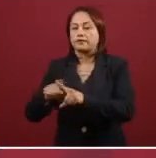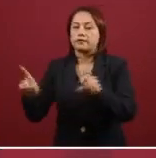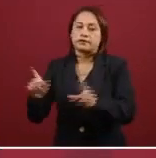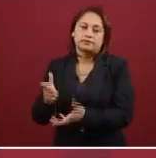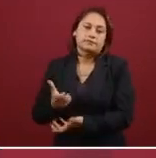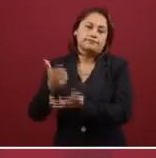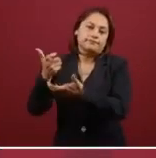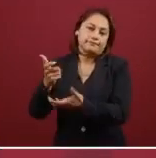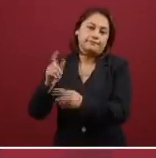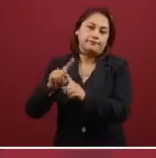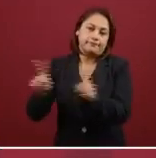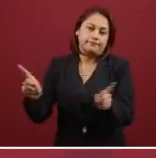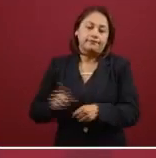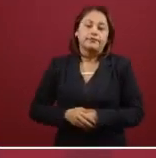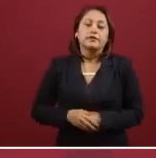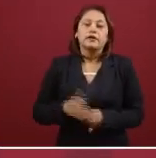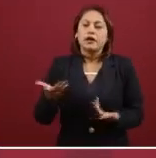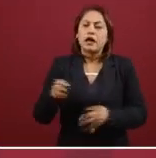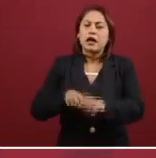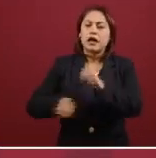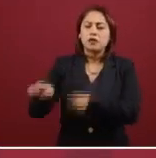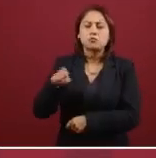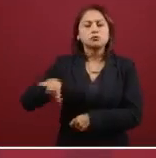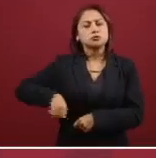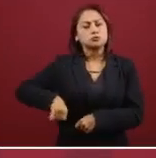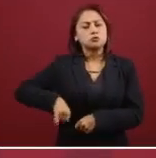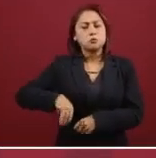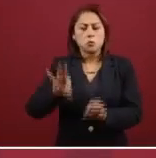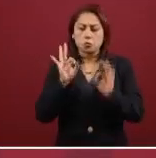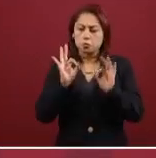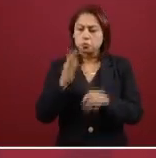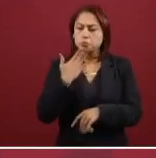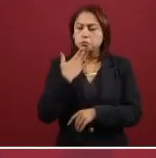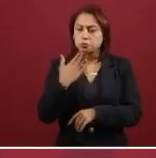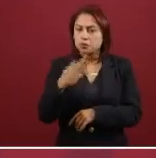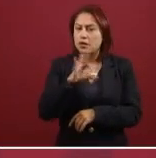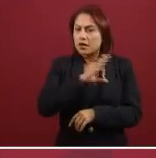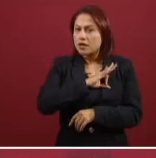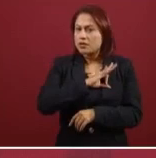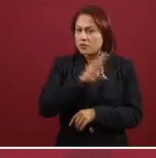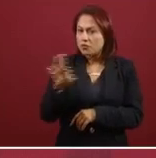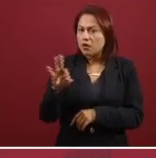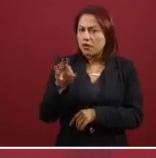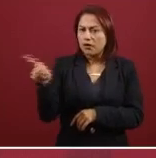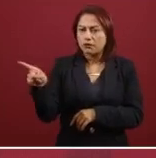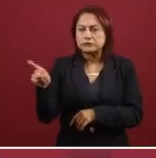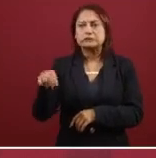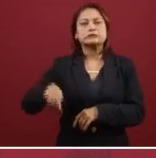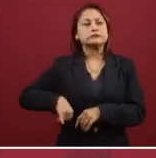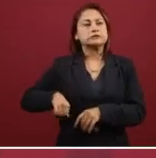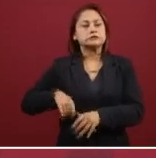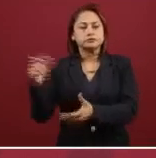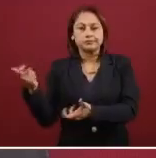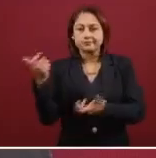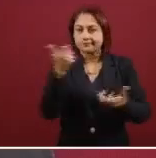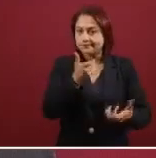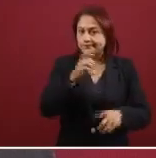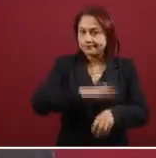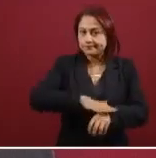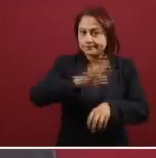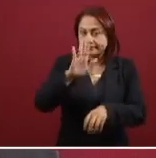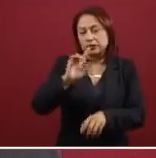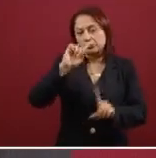estimula también que inviertan y que se produzca más. Entonces, esa es la intención en esta